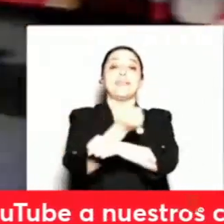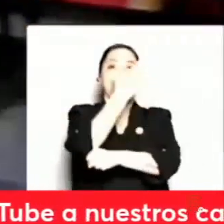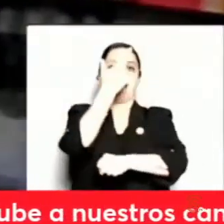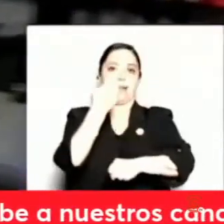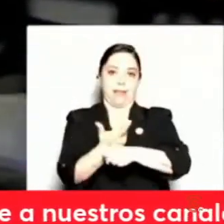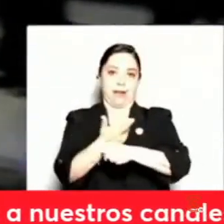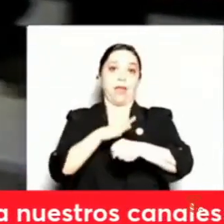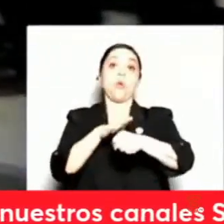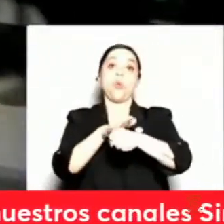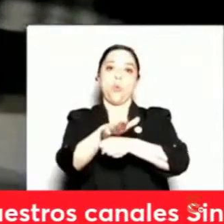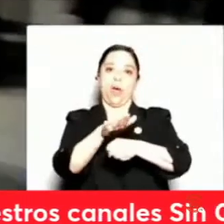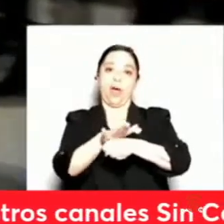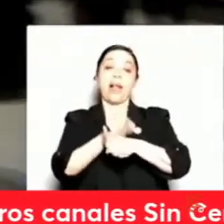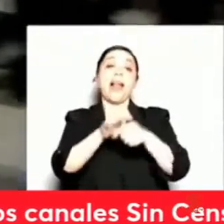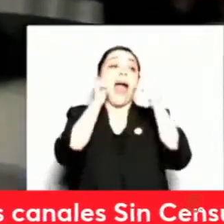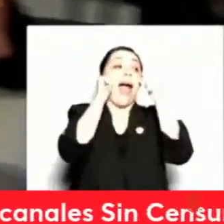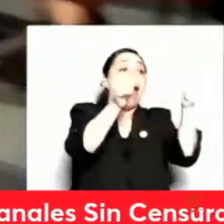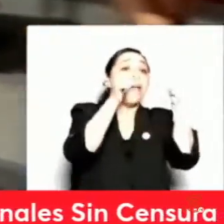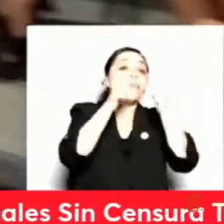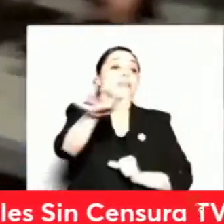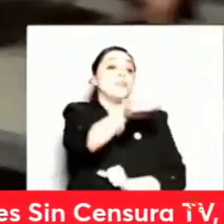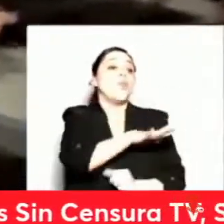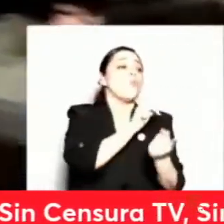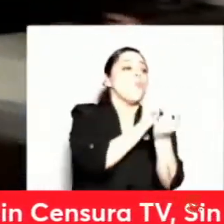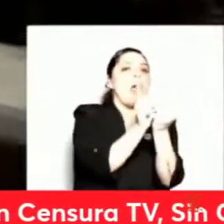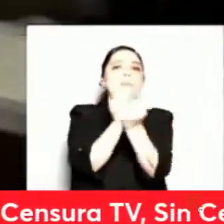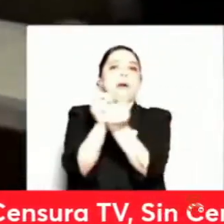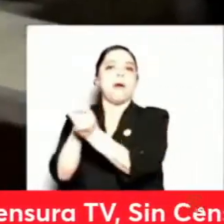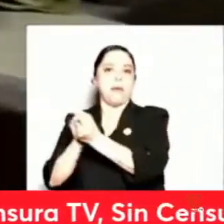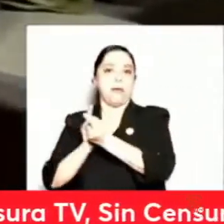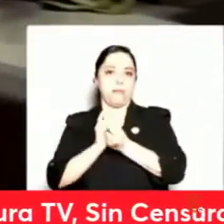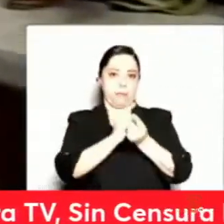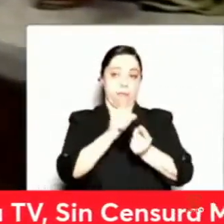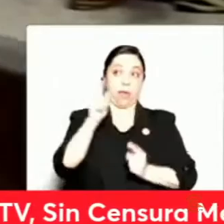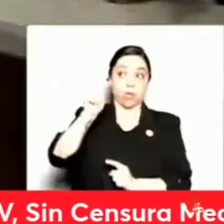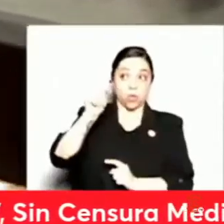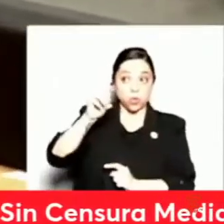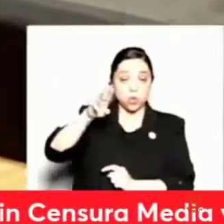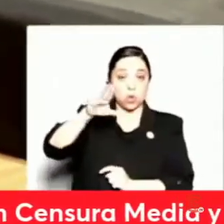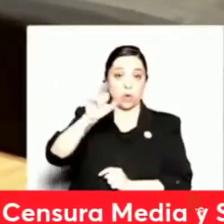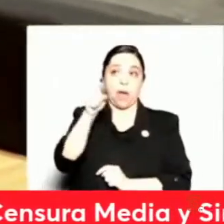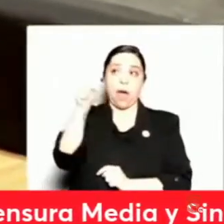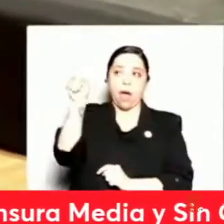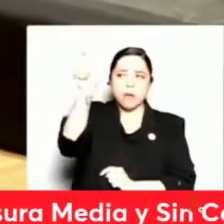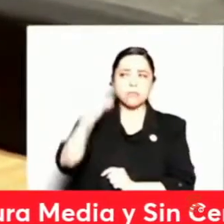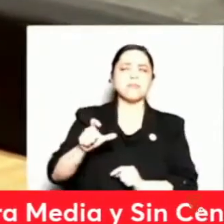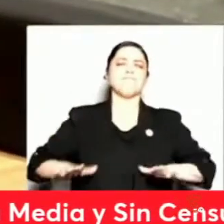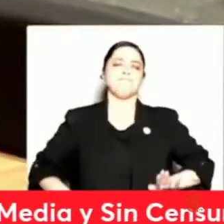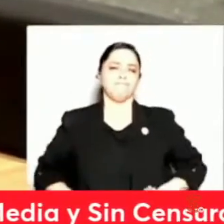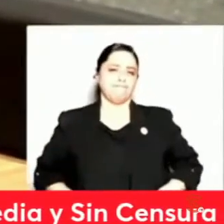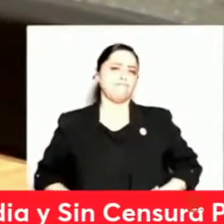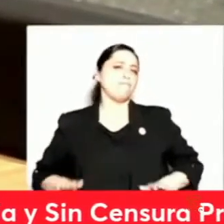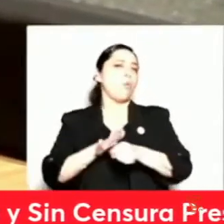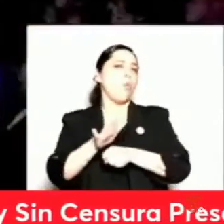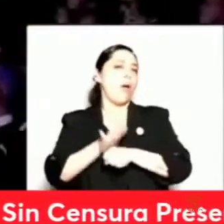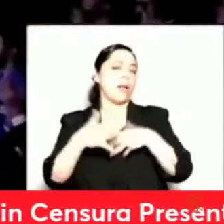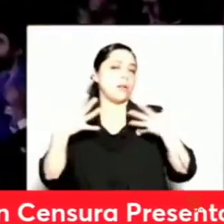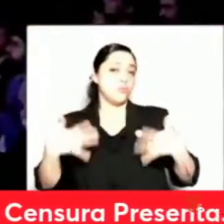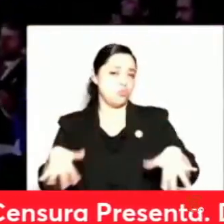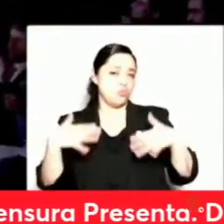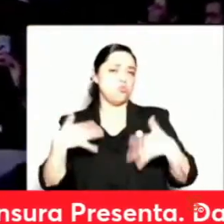de Atención Ciudadana. Tomás es un hombre que históricamente ha